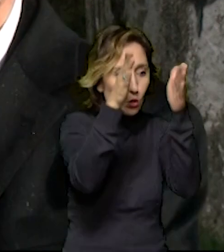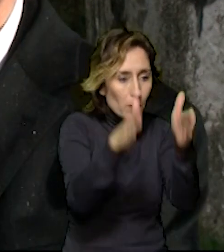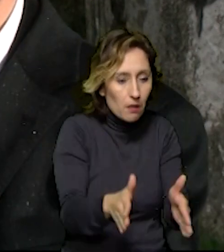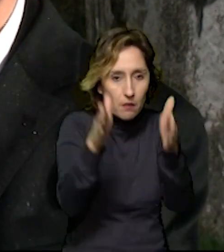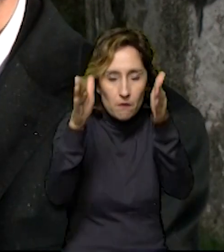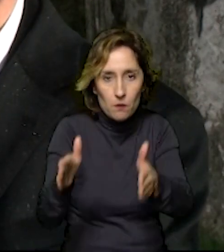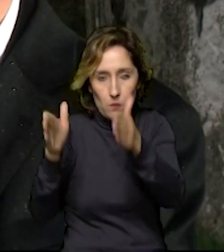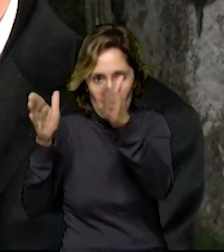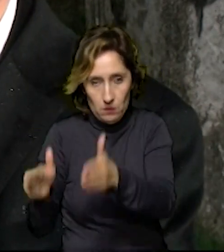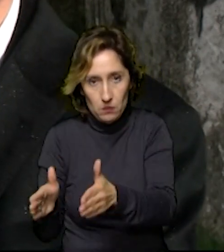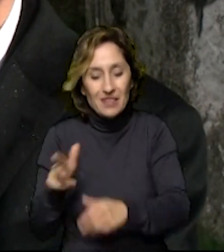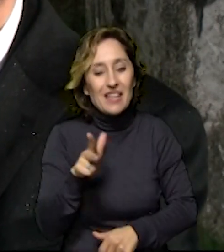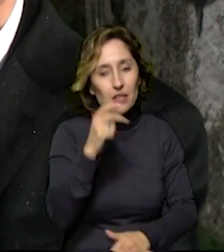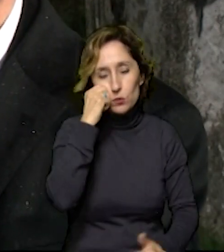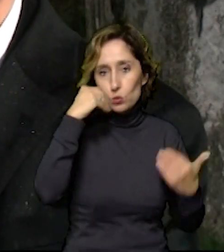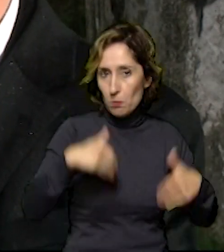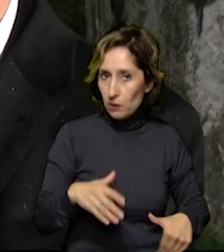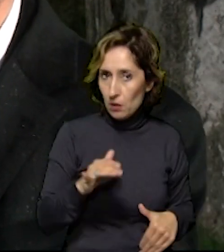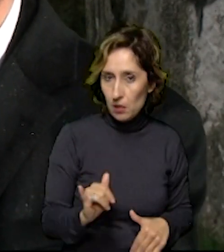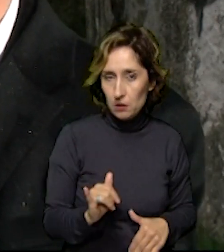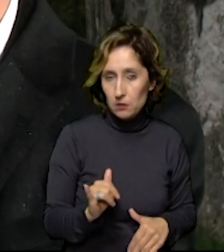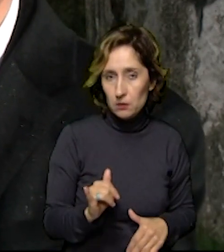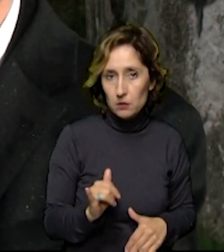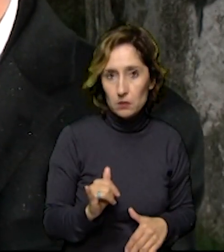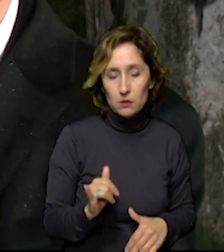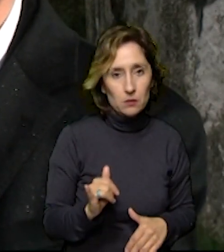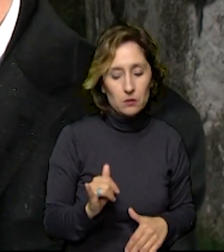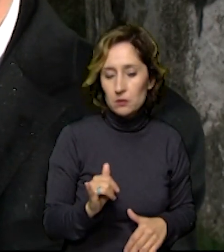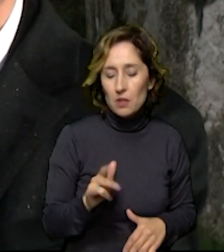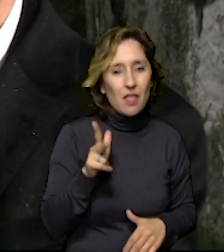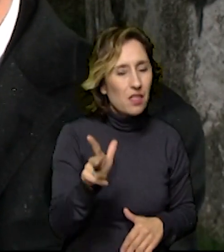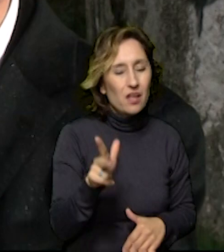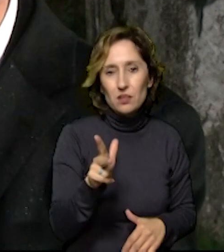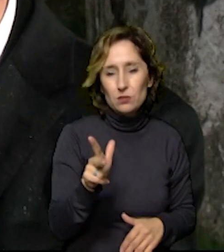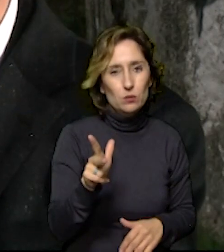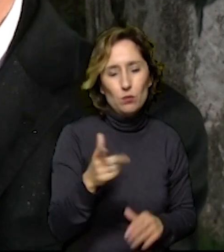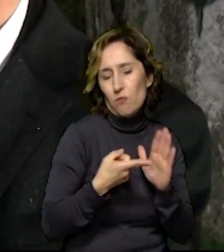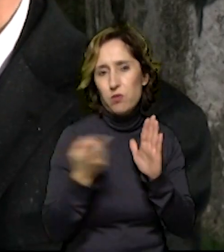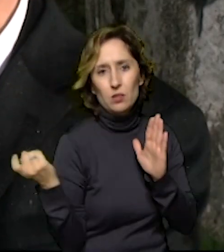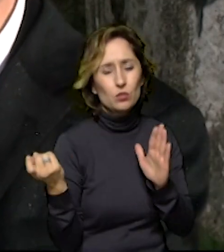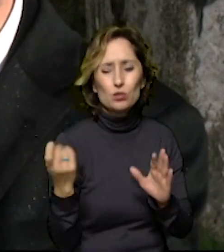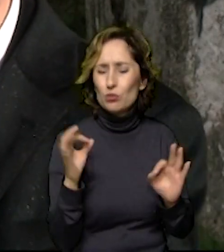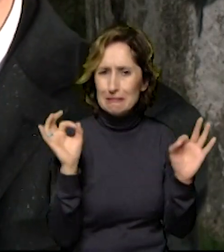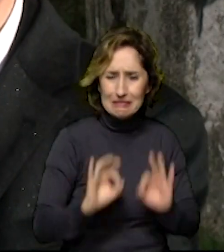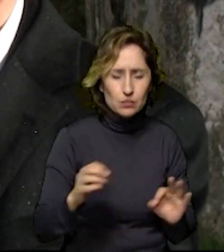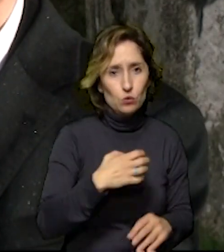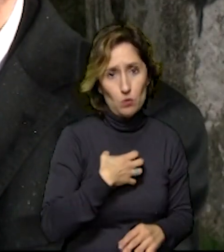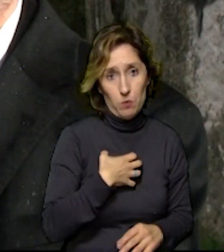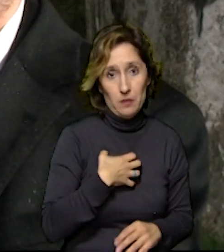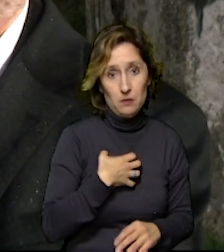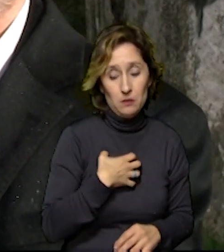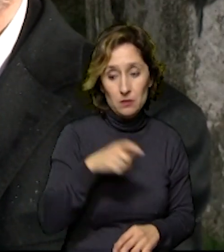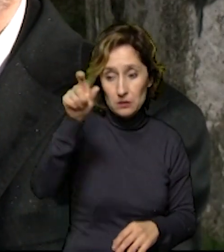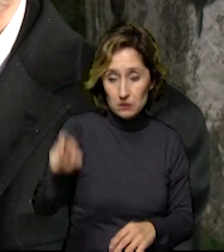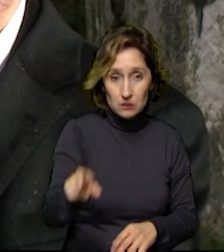individuales y tenemos derechos humanos, y que no se puede vulnerar los derechos humanos de nadie, y no puede nadie